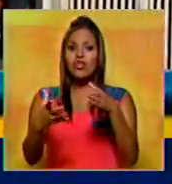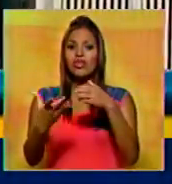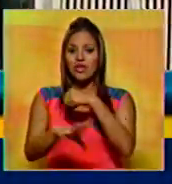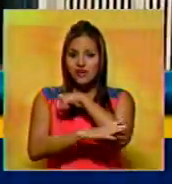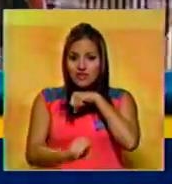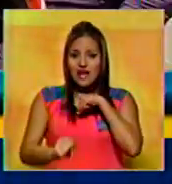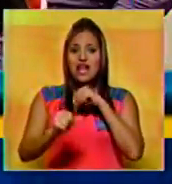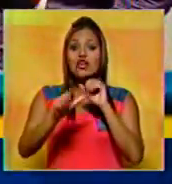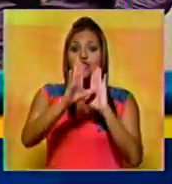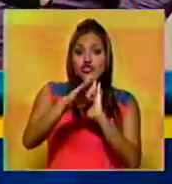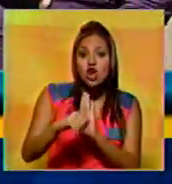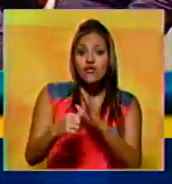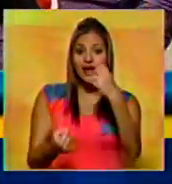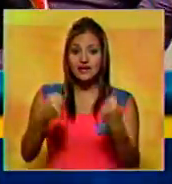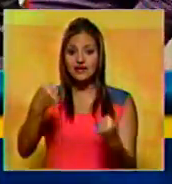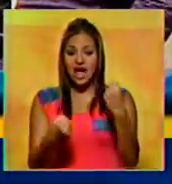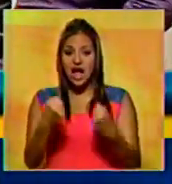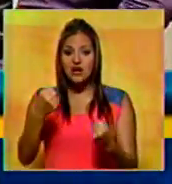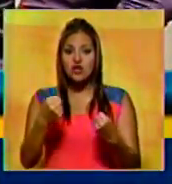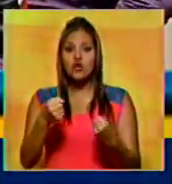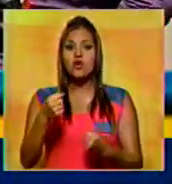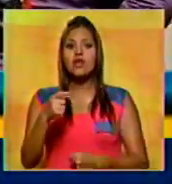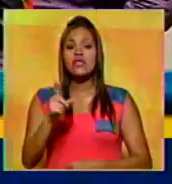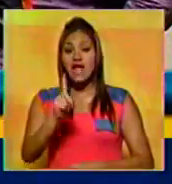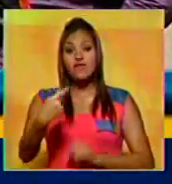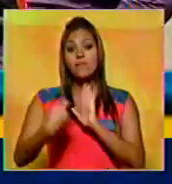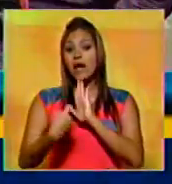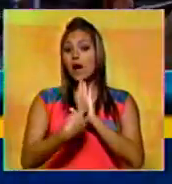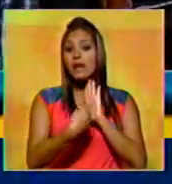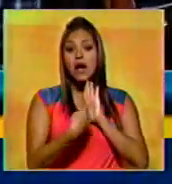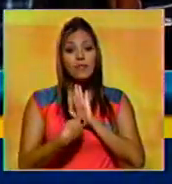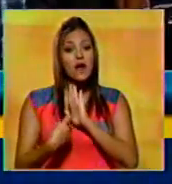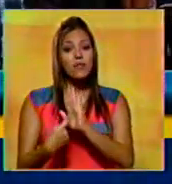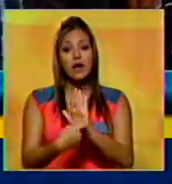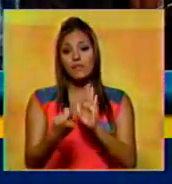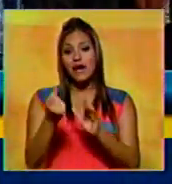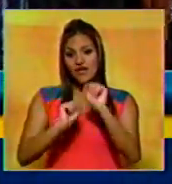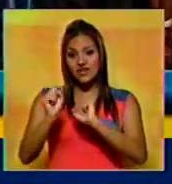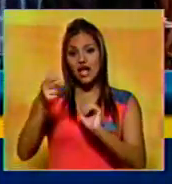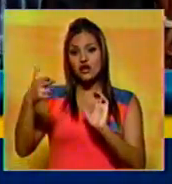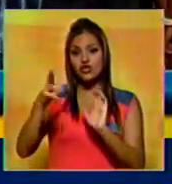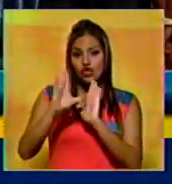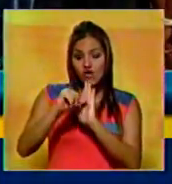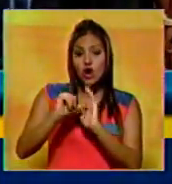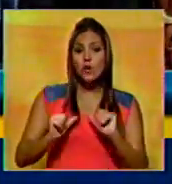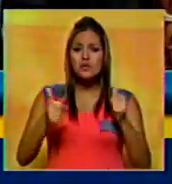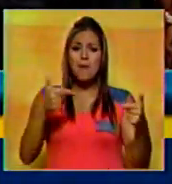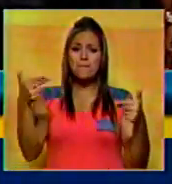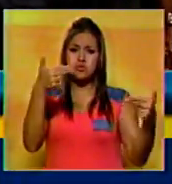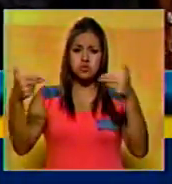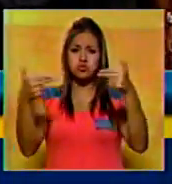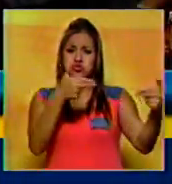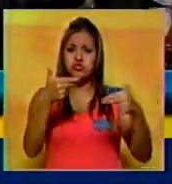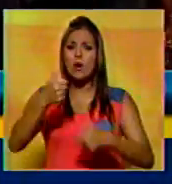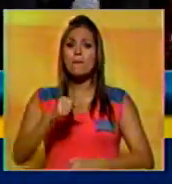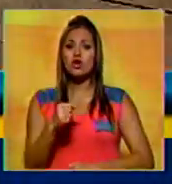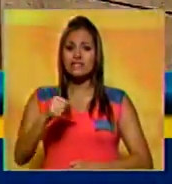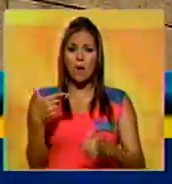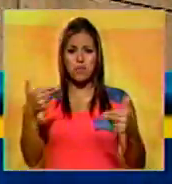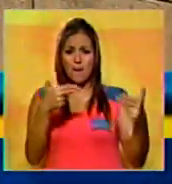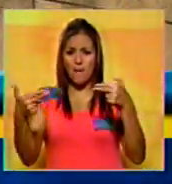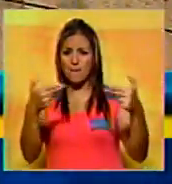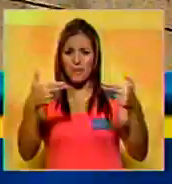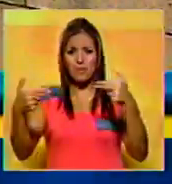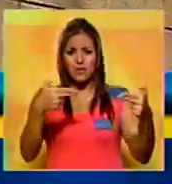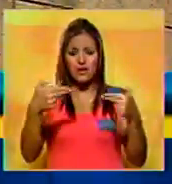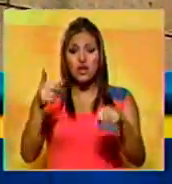dedicada al robo de vehículos y alcobra de vacuna comercios De esta zona se enfrentaran a tiros con funcionarios de la policía científica el